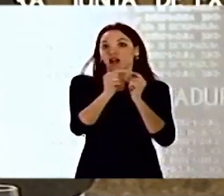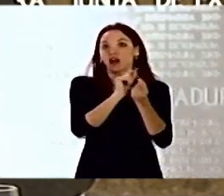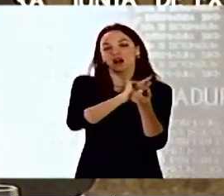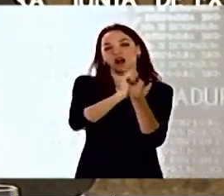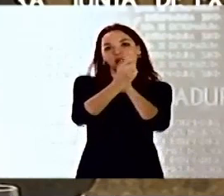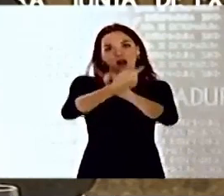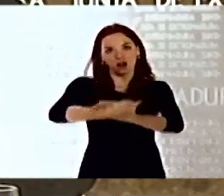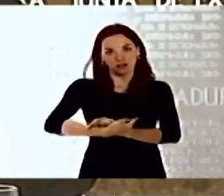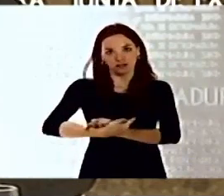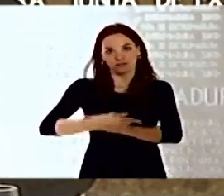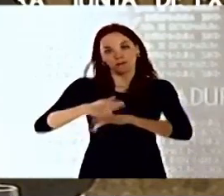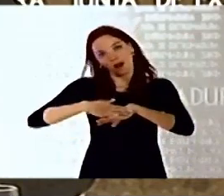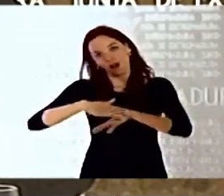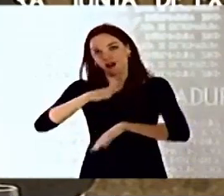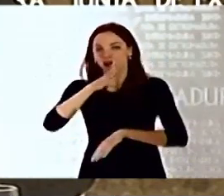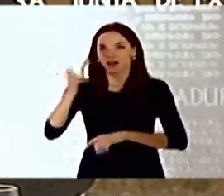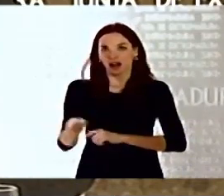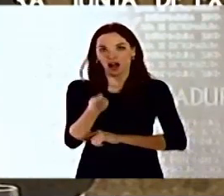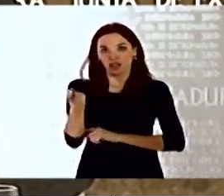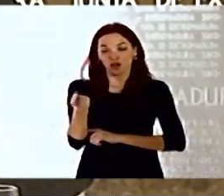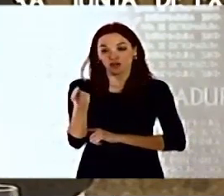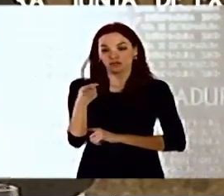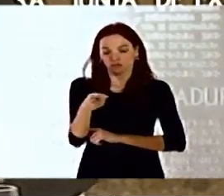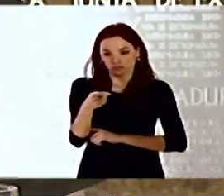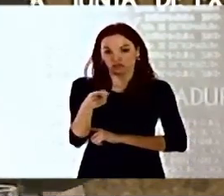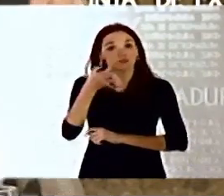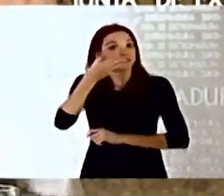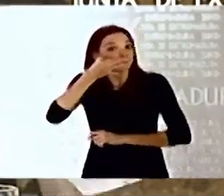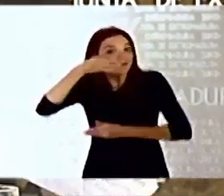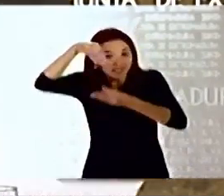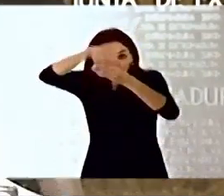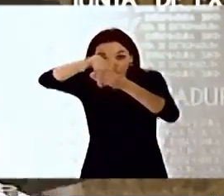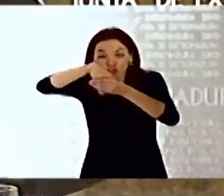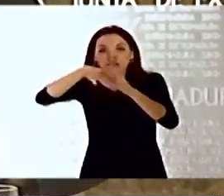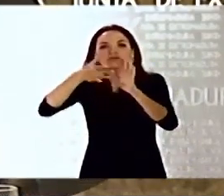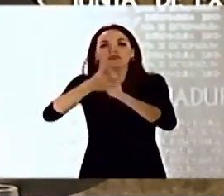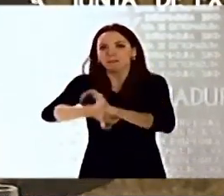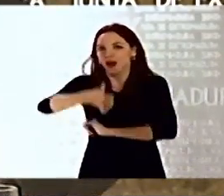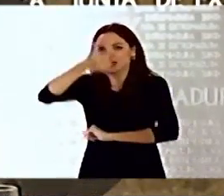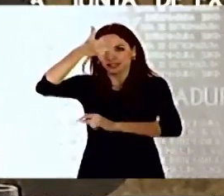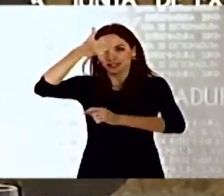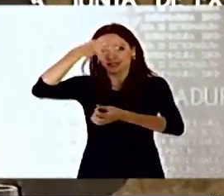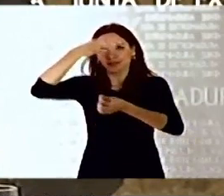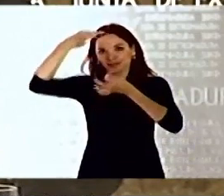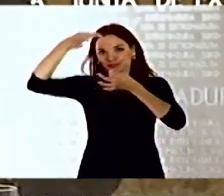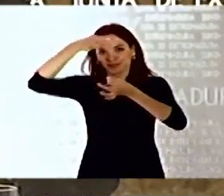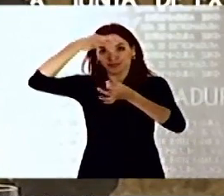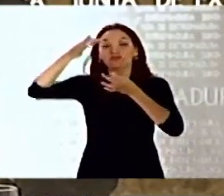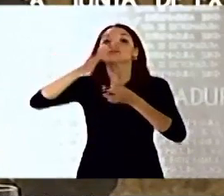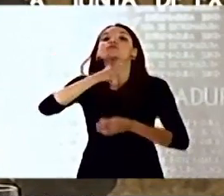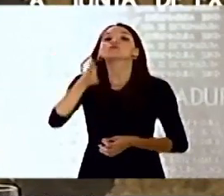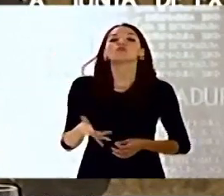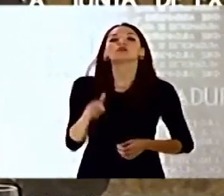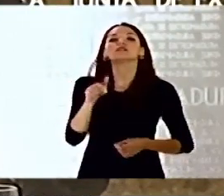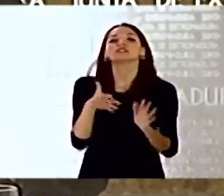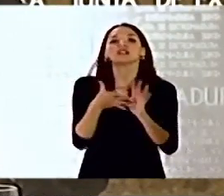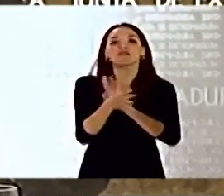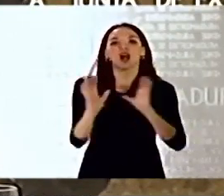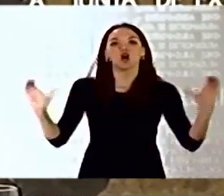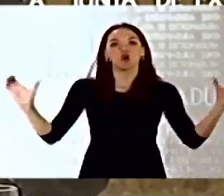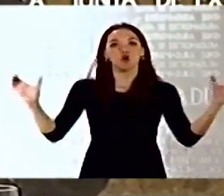regadío, pero que en la forma y en el fondo suponen más que eso. Suponen transformar toda una